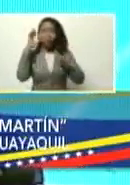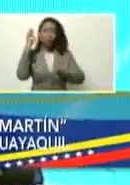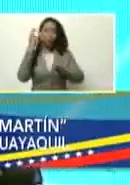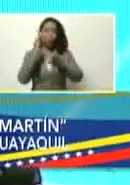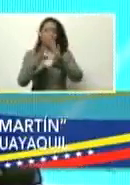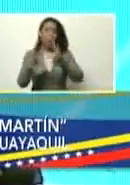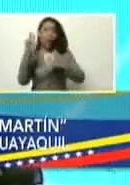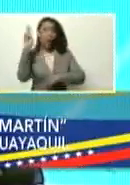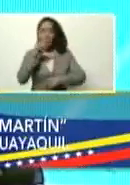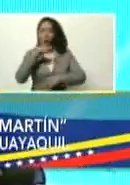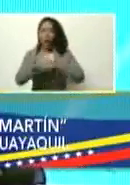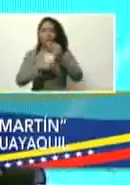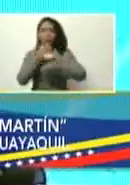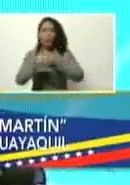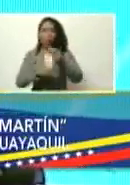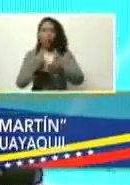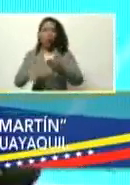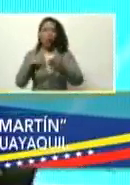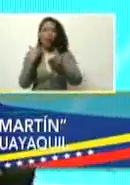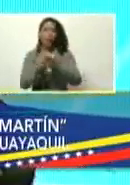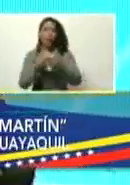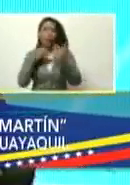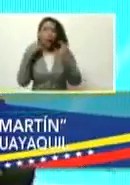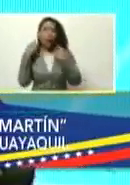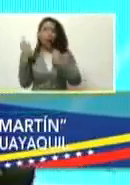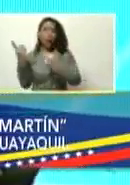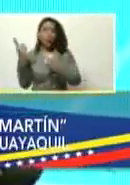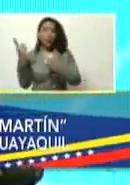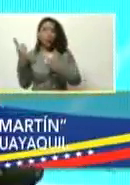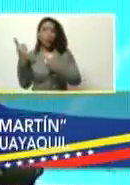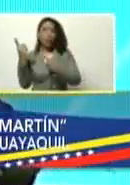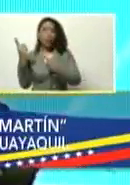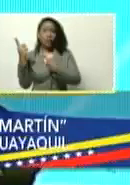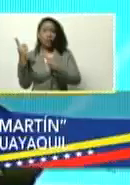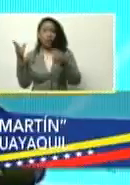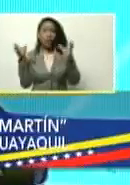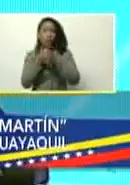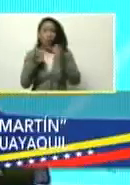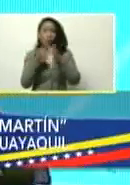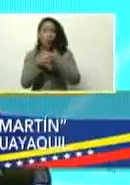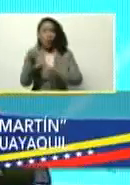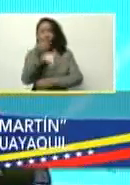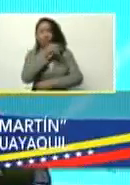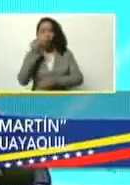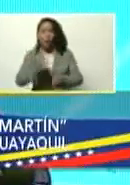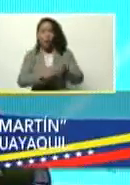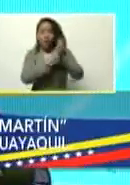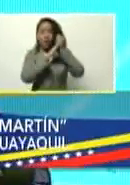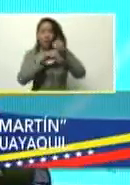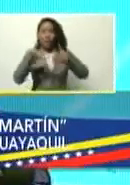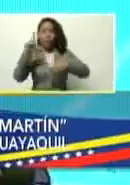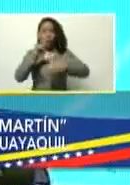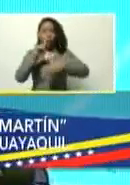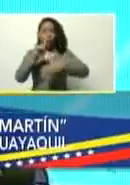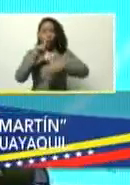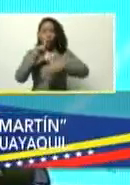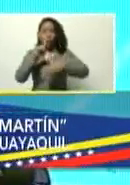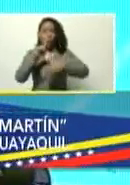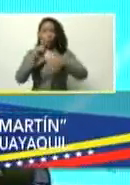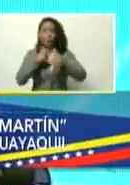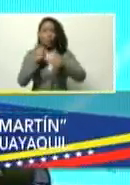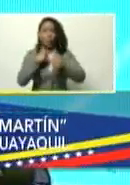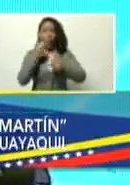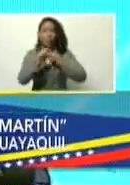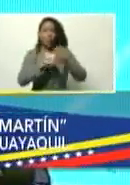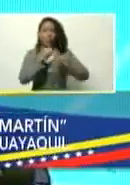lamentablemente nunca se lo hizo, hasta que esa oleada de extraordinarios líderes latinoamericanos de principios de siglo lo